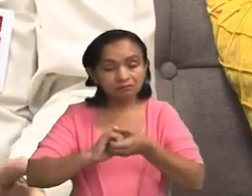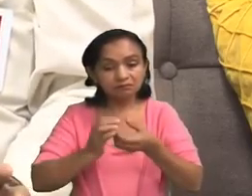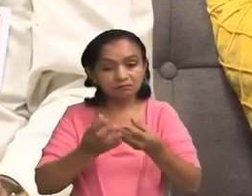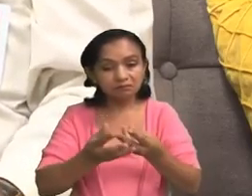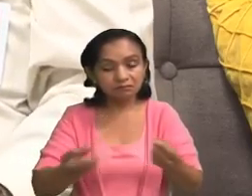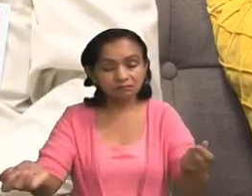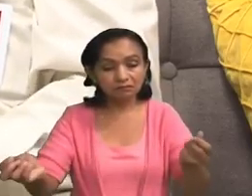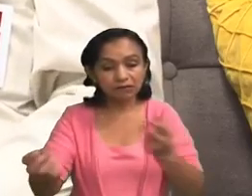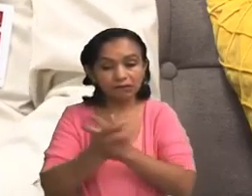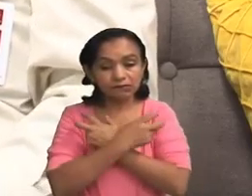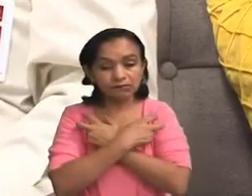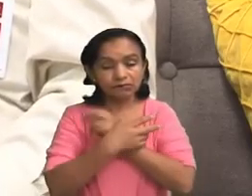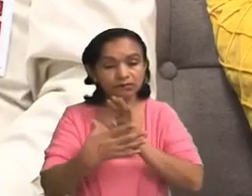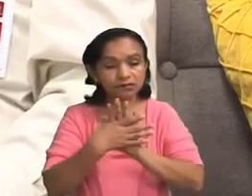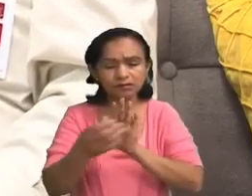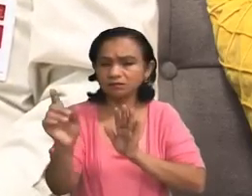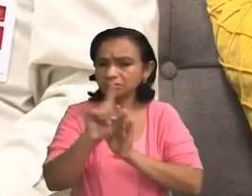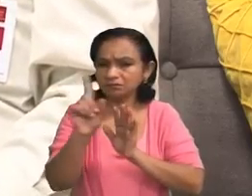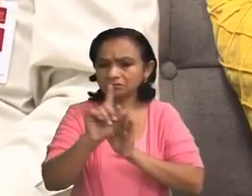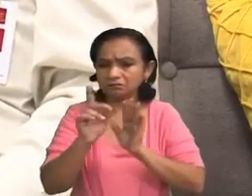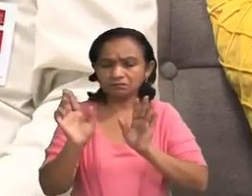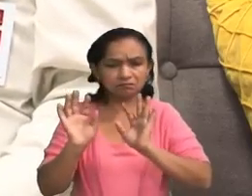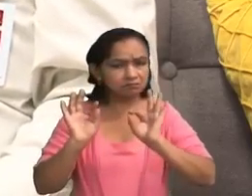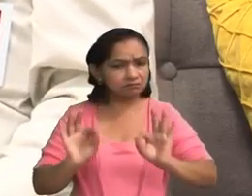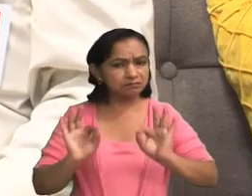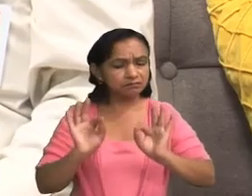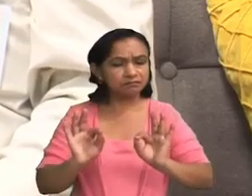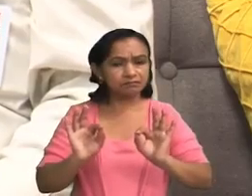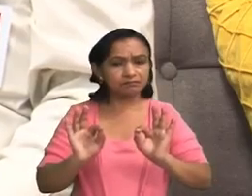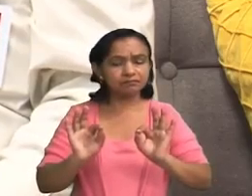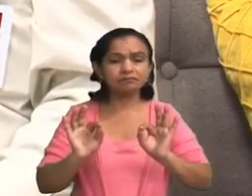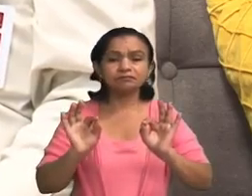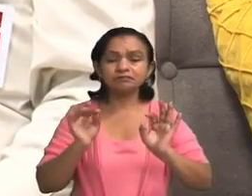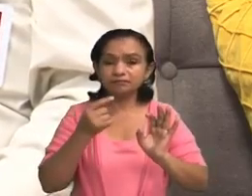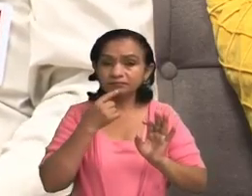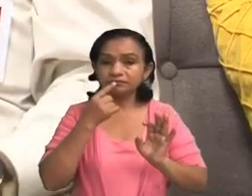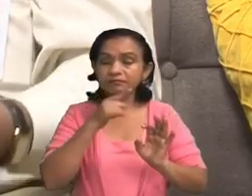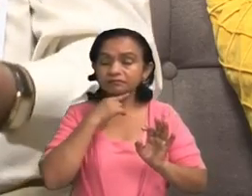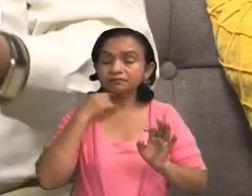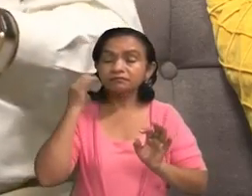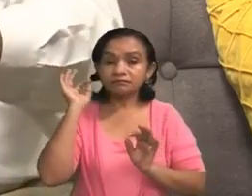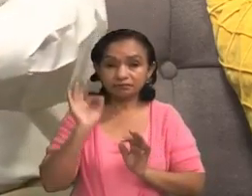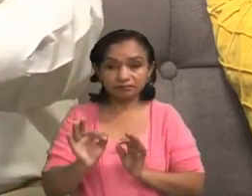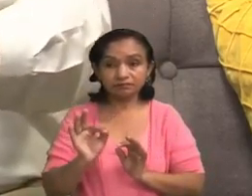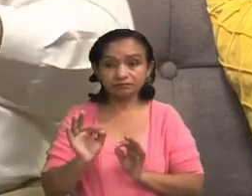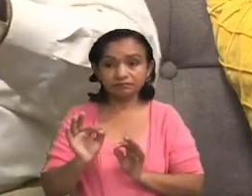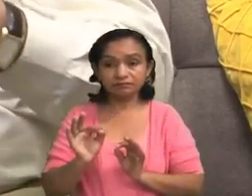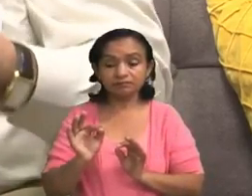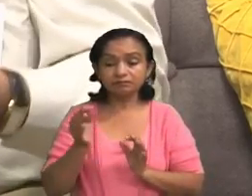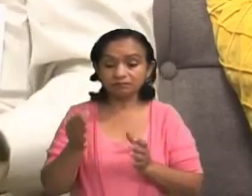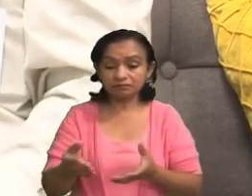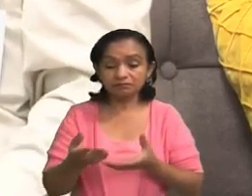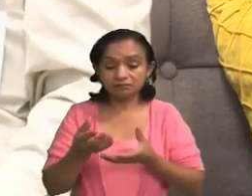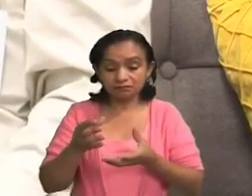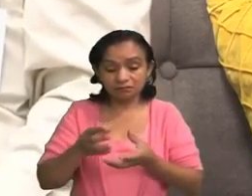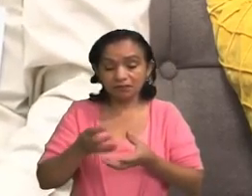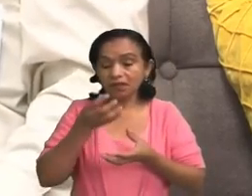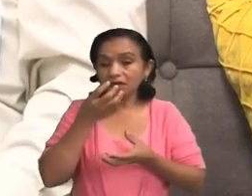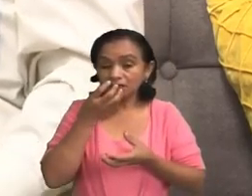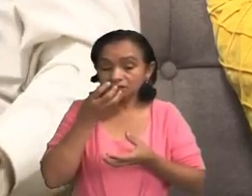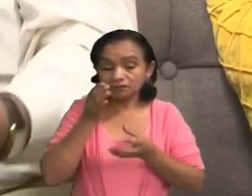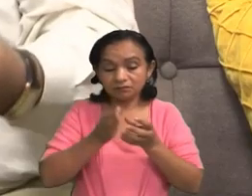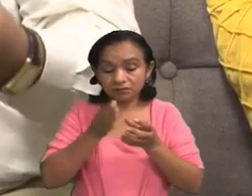son contaminantes, y entonces eso asegura el hecho de que usted tiene, se está consumiendo un